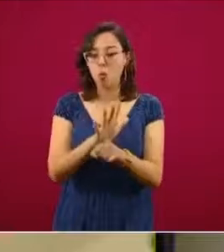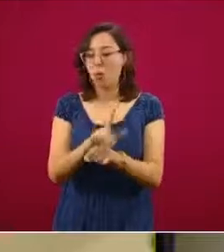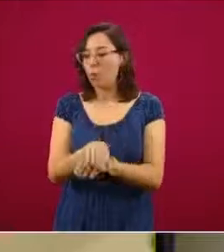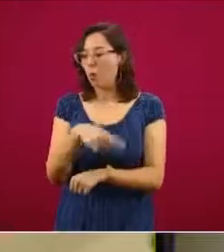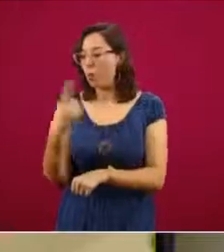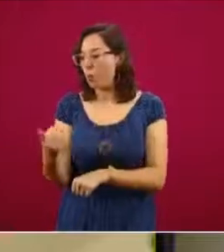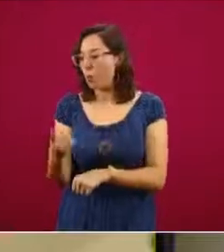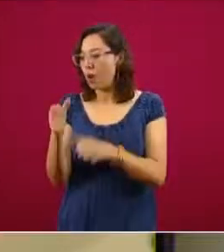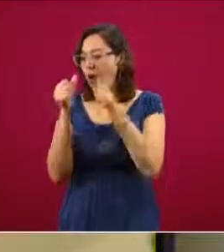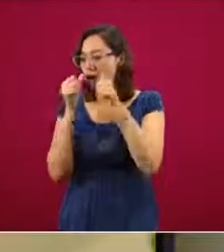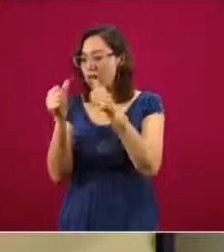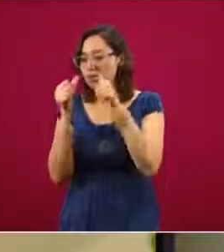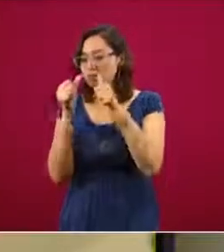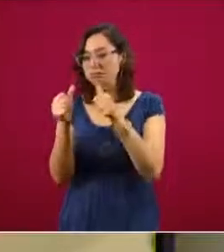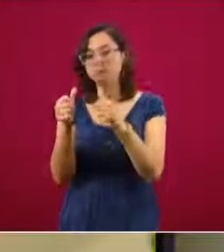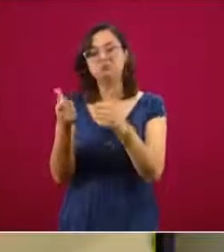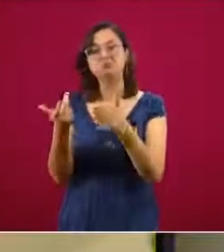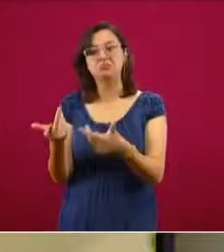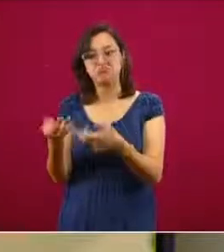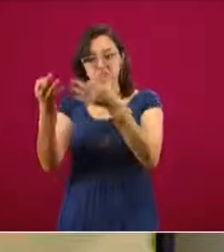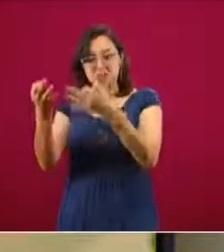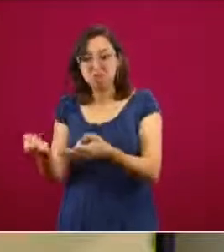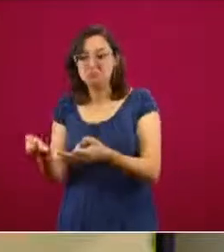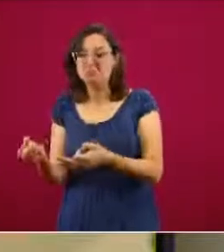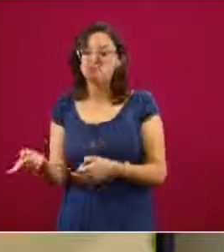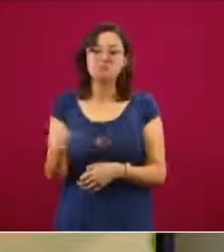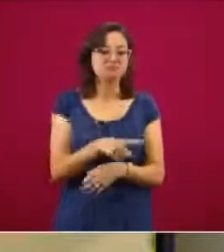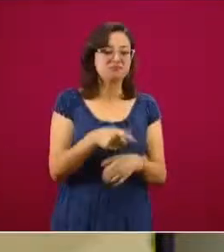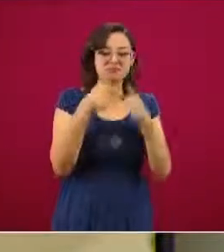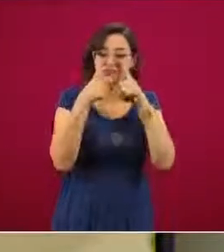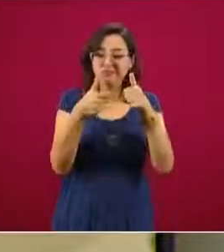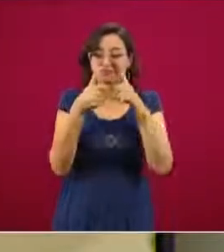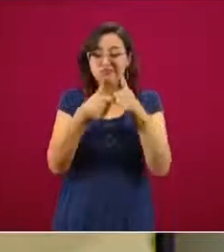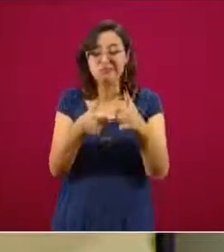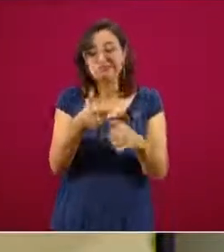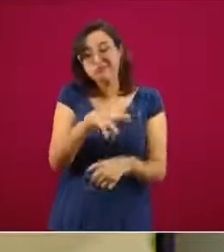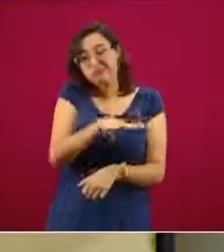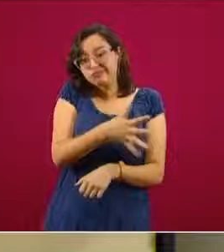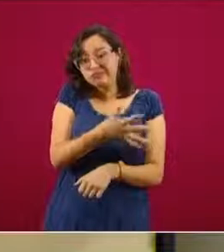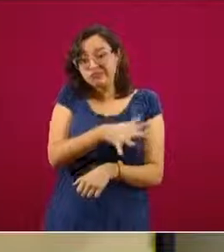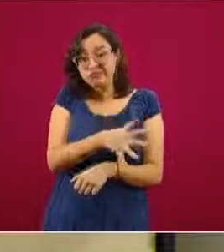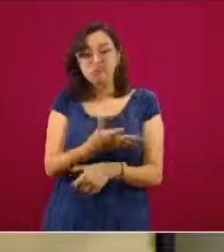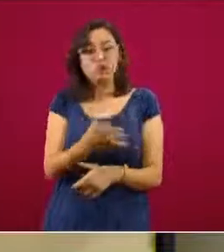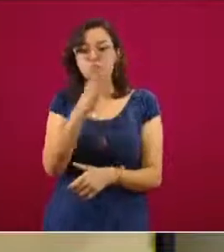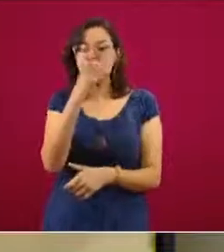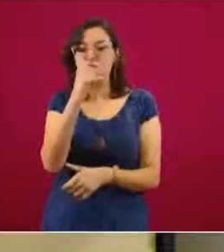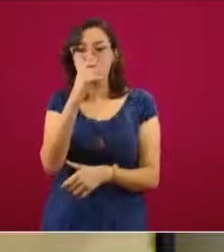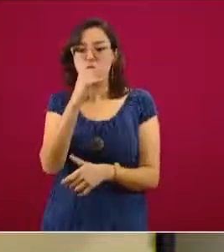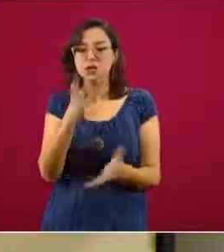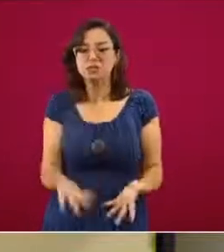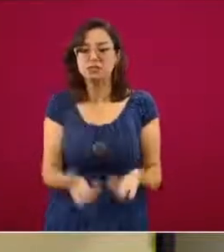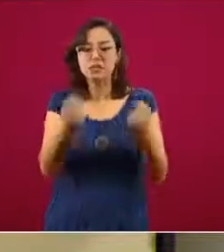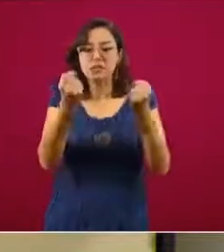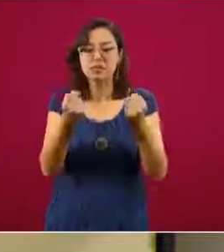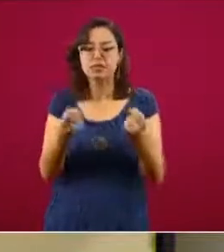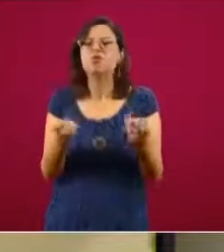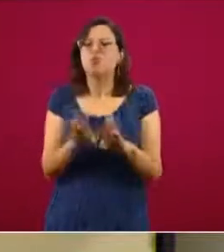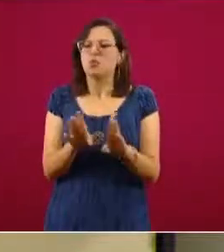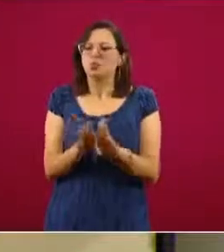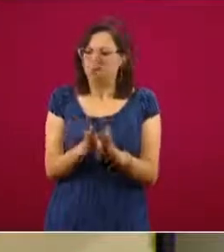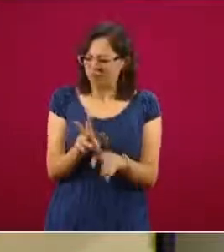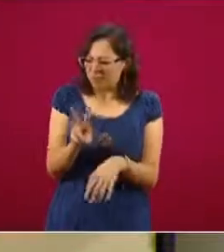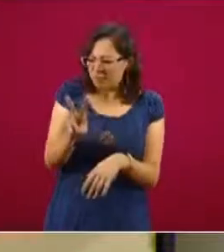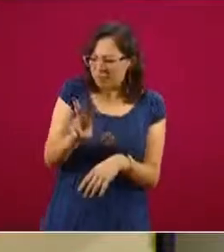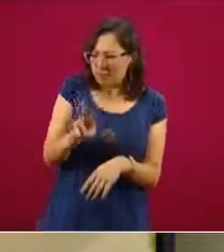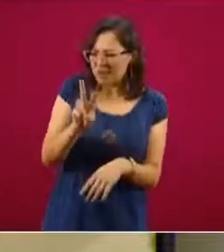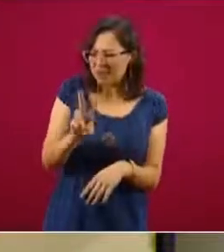un tratamiento paliativo, dado a que no tienen las herramientas necesarias para hacer lo posible para salvar las vidas. ¿Qué tan cierto es